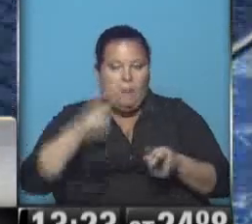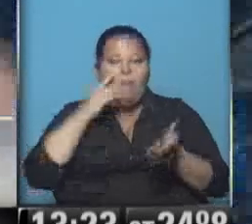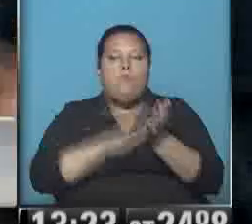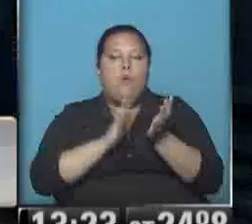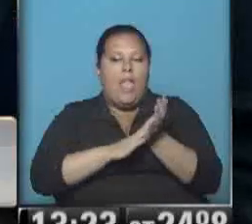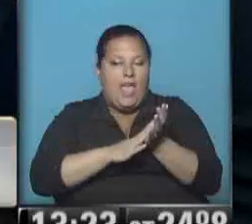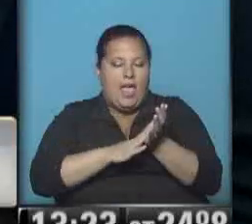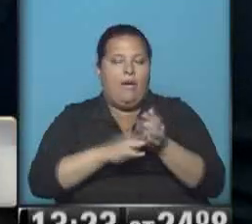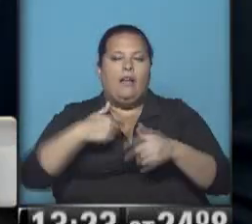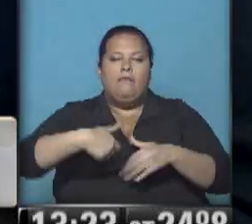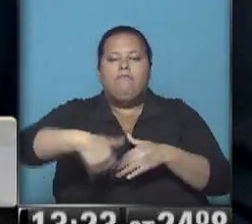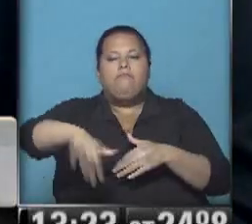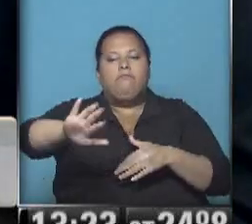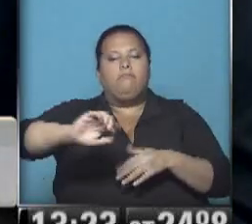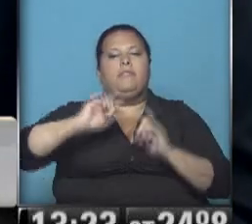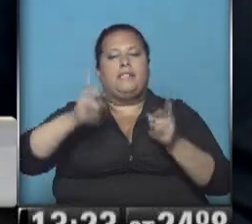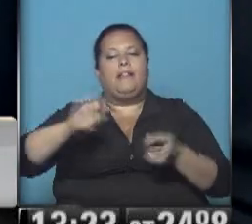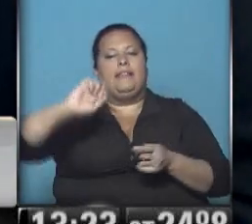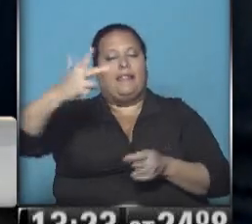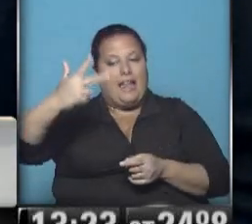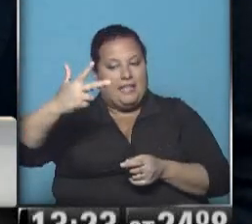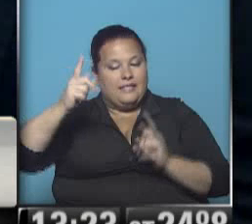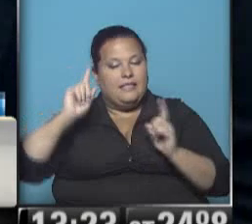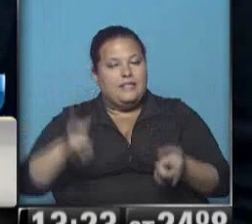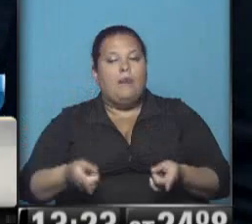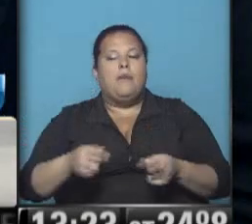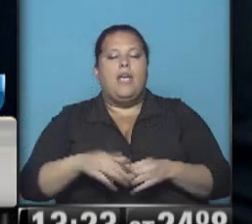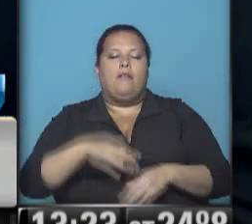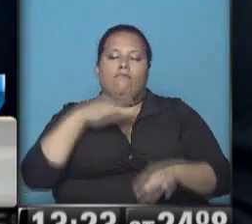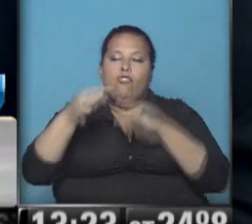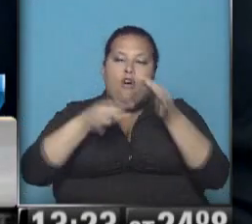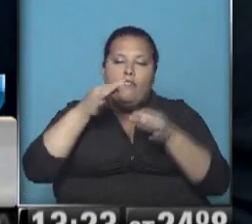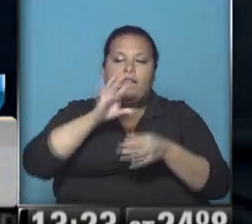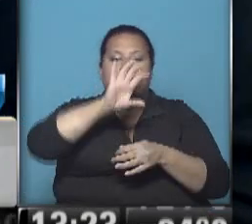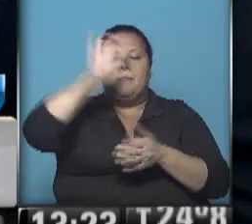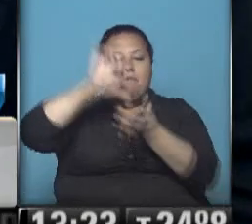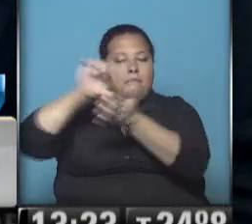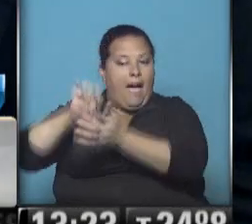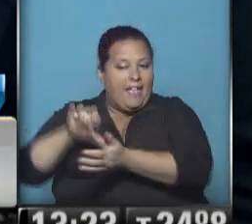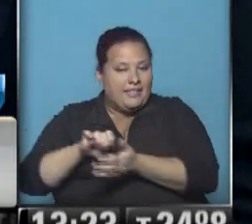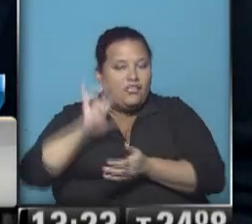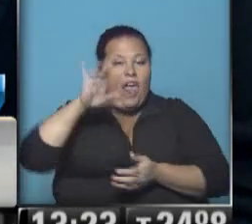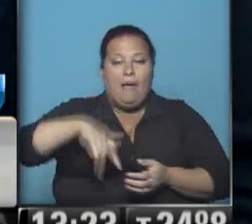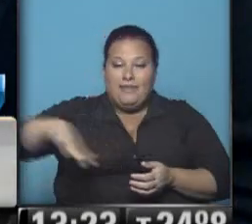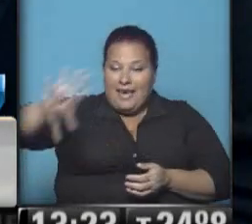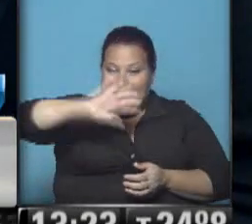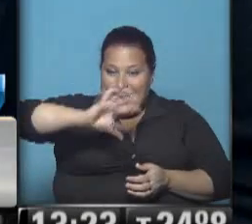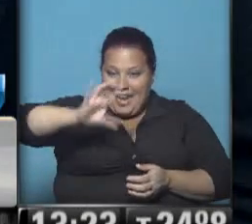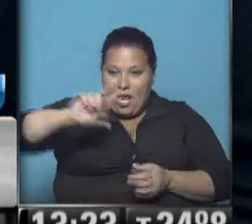pruebas, estamos proyectando un ARSAT 3 y estamos conversando con distintos países, no solo de la región, para poder